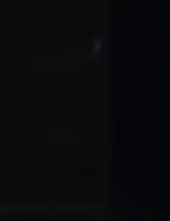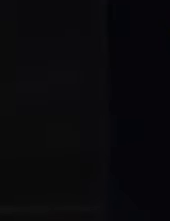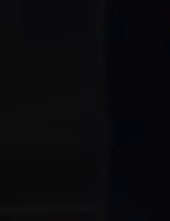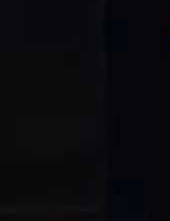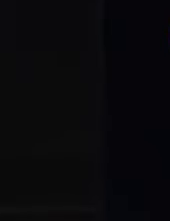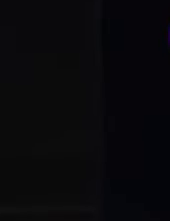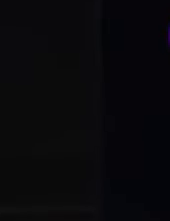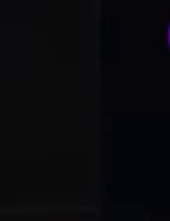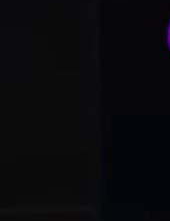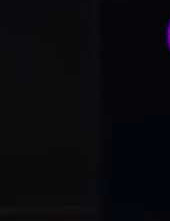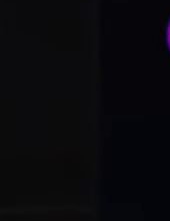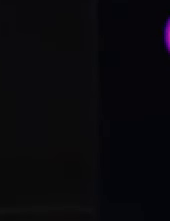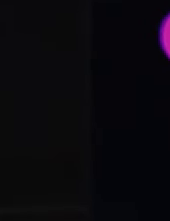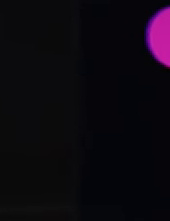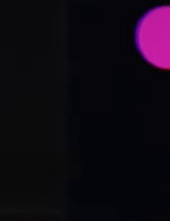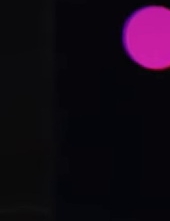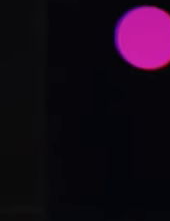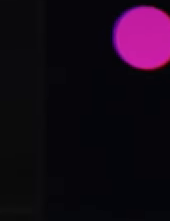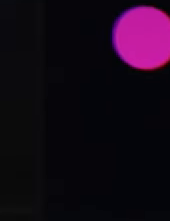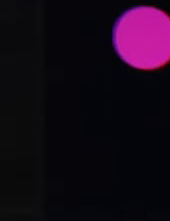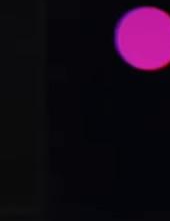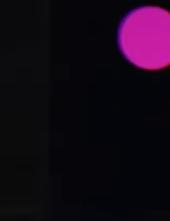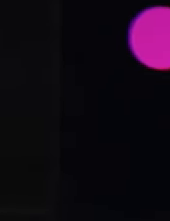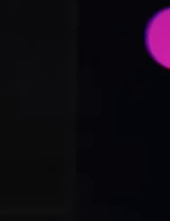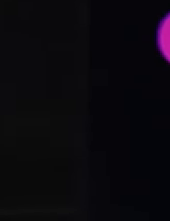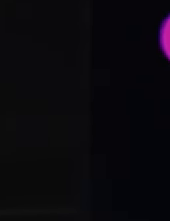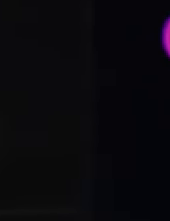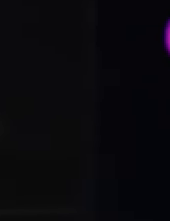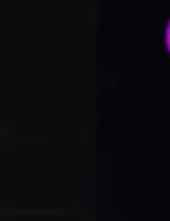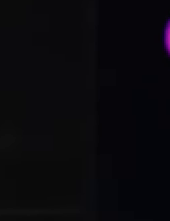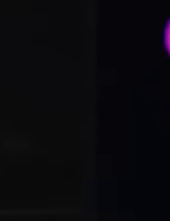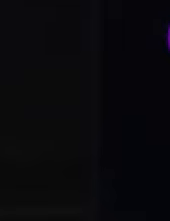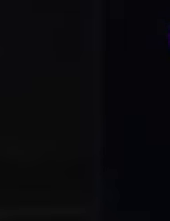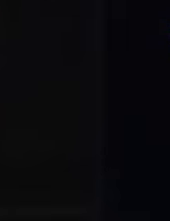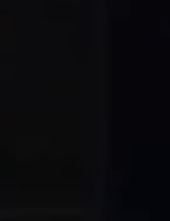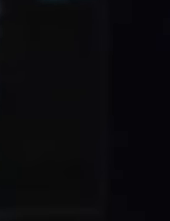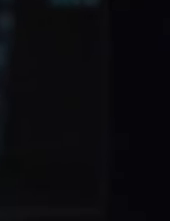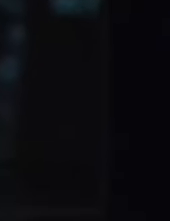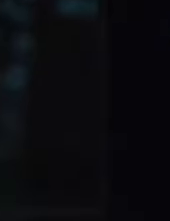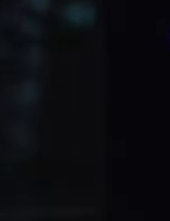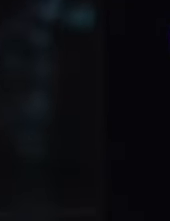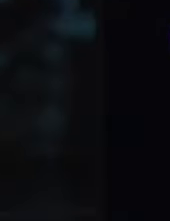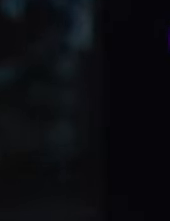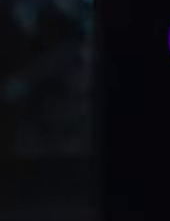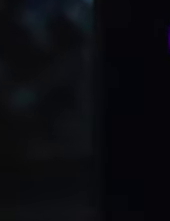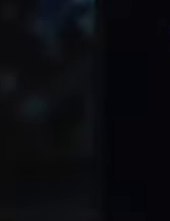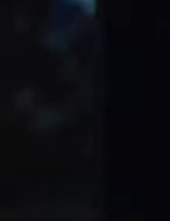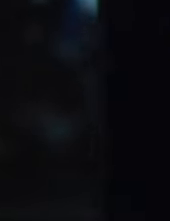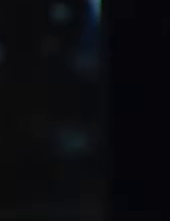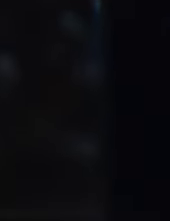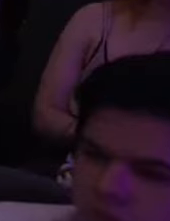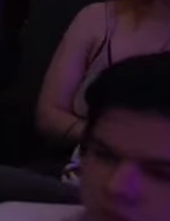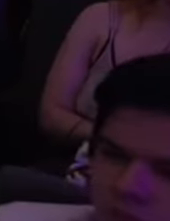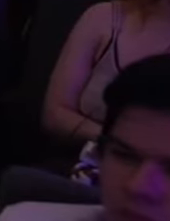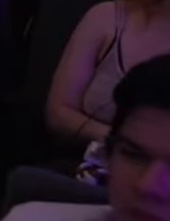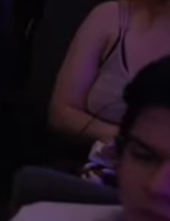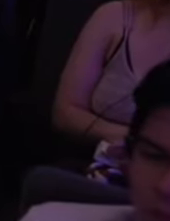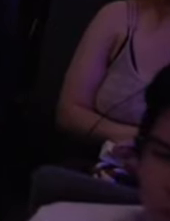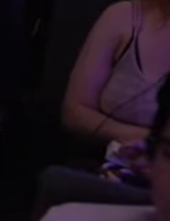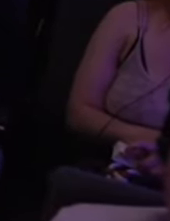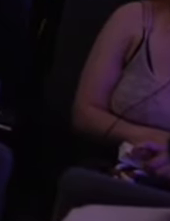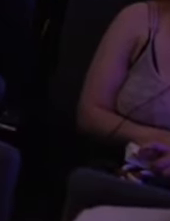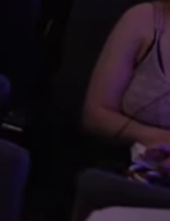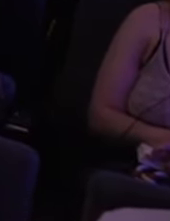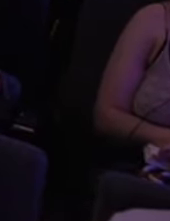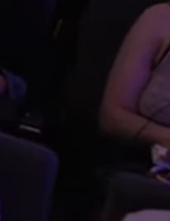Inteligencia artificial por ejemplo elon musk está creando su propio chatbot de Inteligencia artificial y también Twitter Google